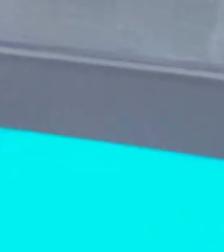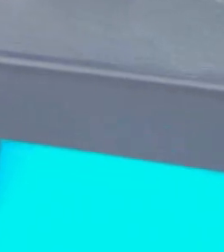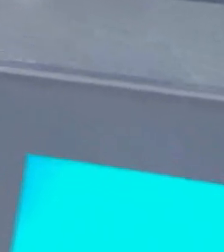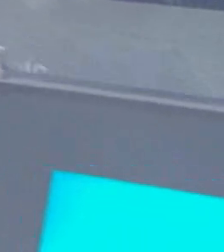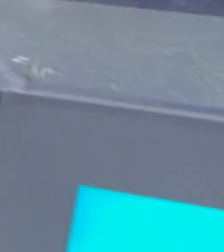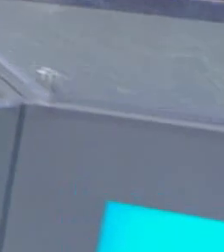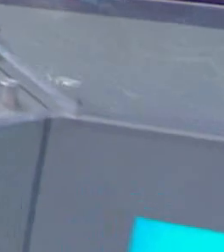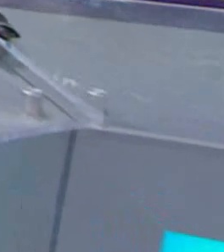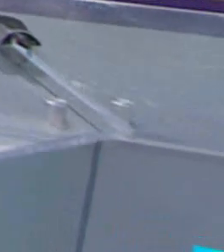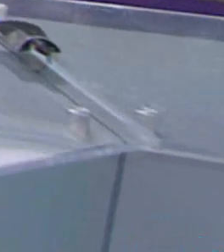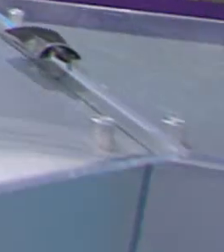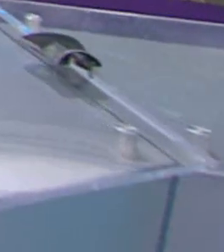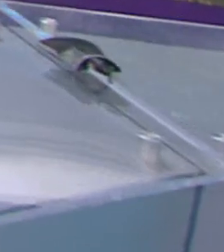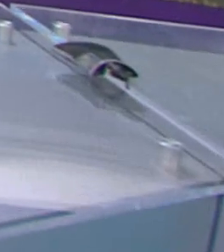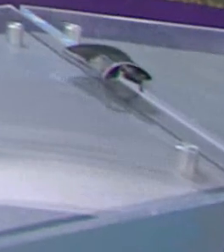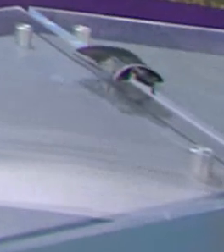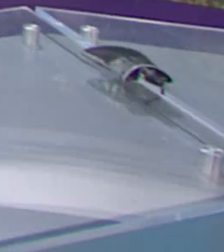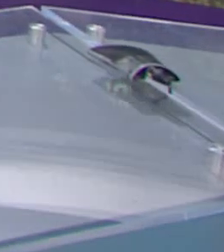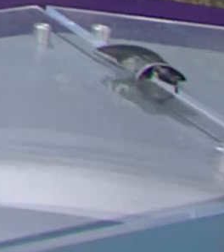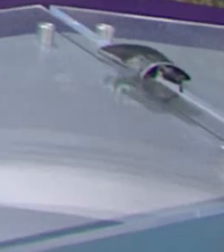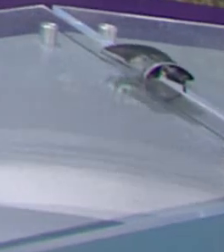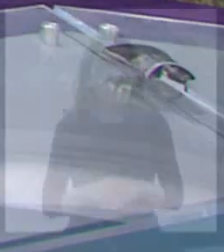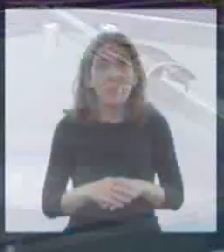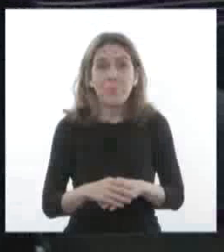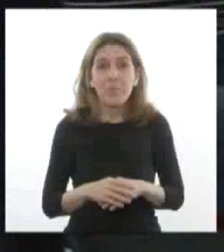Vamos rápidamente a Casa de Gobierno, la palabra del presidente Alberto Fernández.